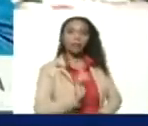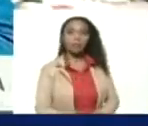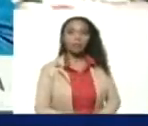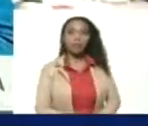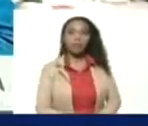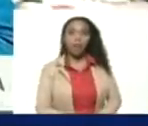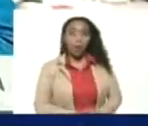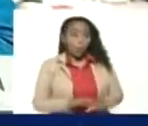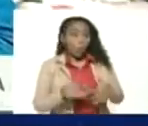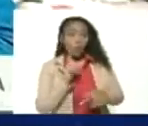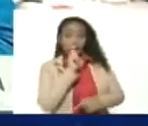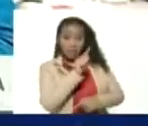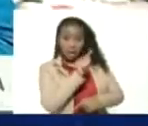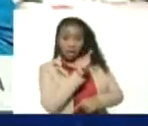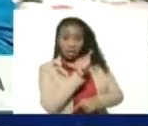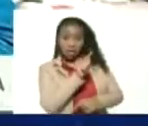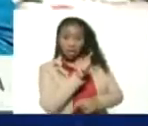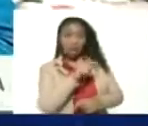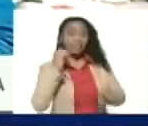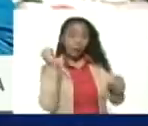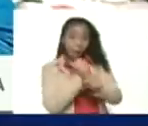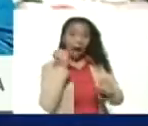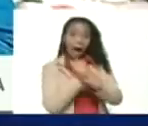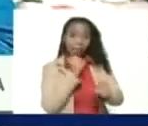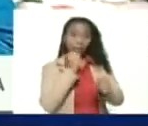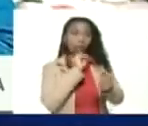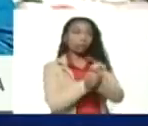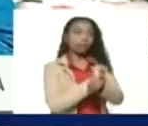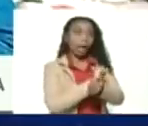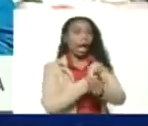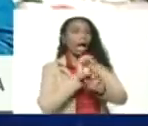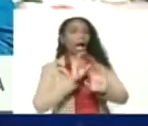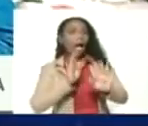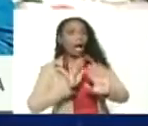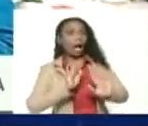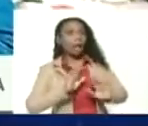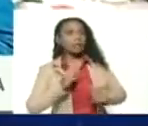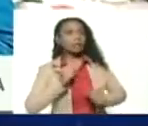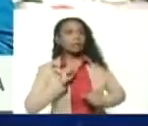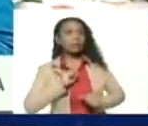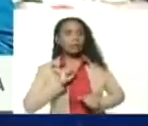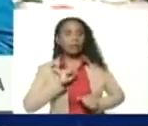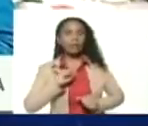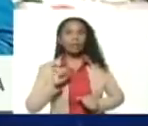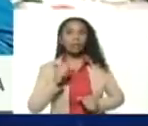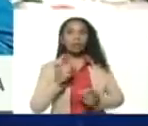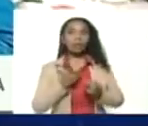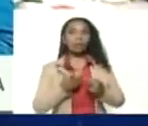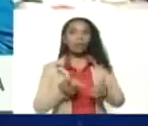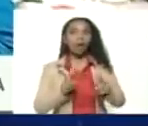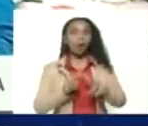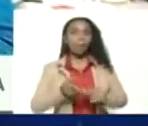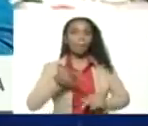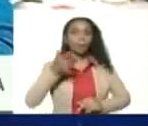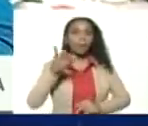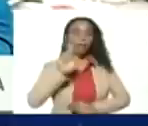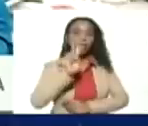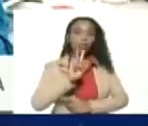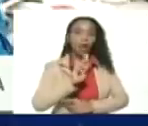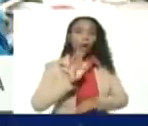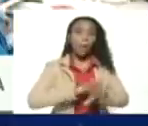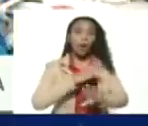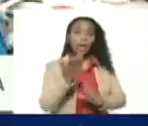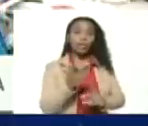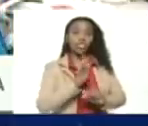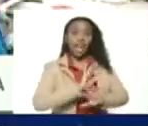Ah, cuando están allá trabajando como esclavos, sí se dan cuenta de su patria y empiezan a valorar a Venezuela. Por eso se están